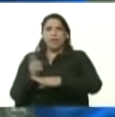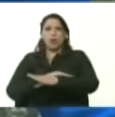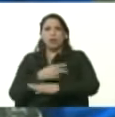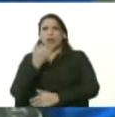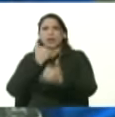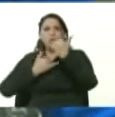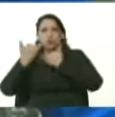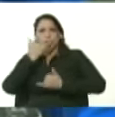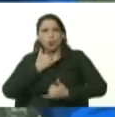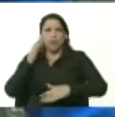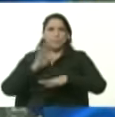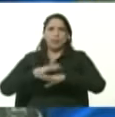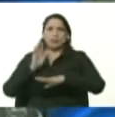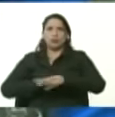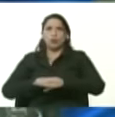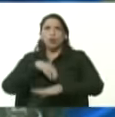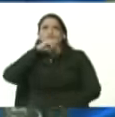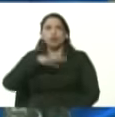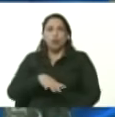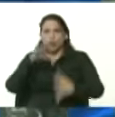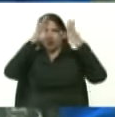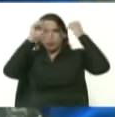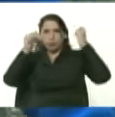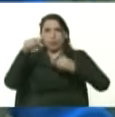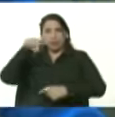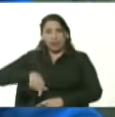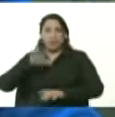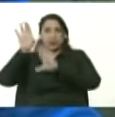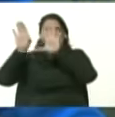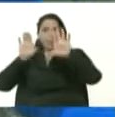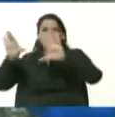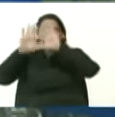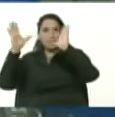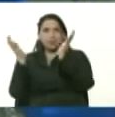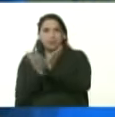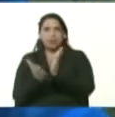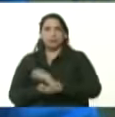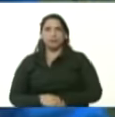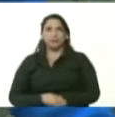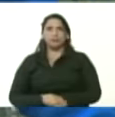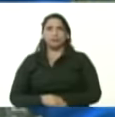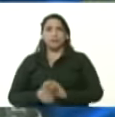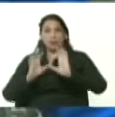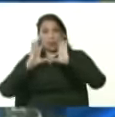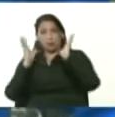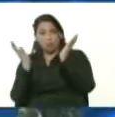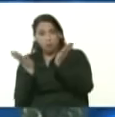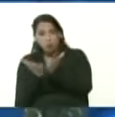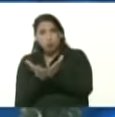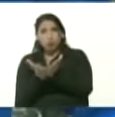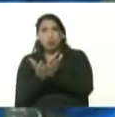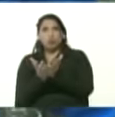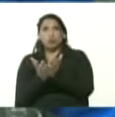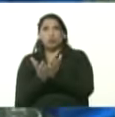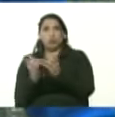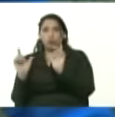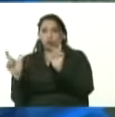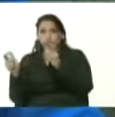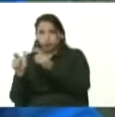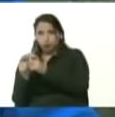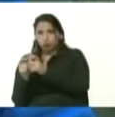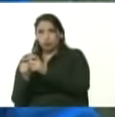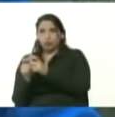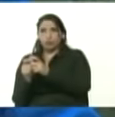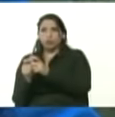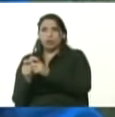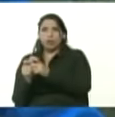errores cometidos en la historia diplomática de estos países. Mientras el mundo desigual, minoritario, urdía